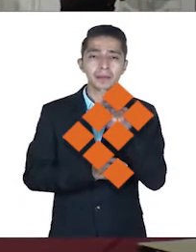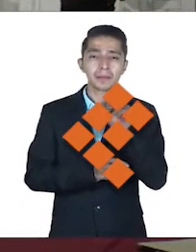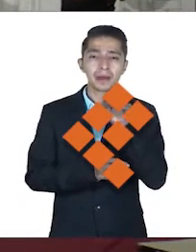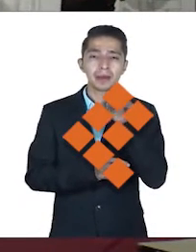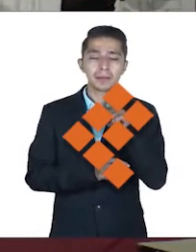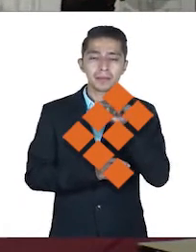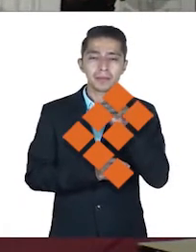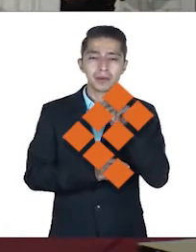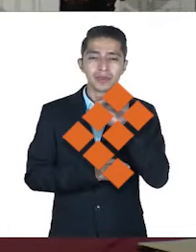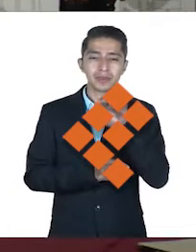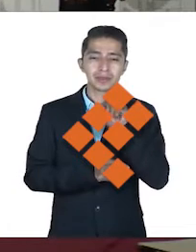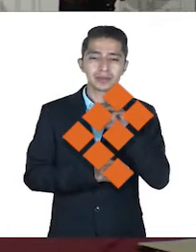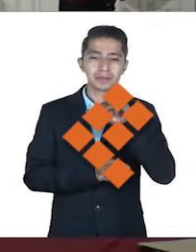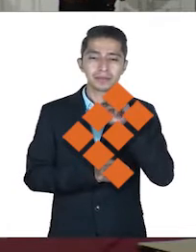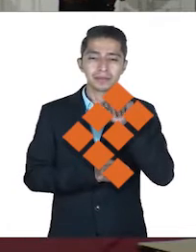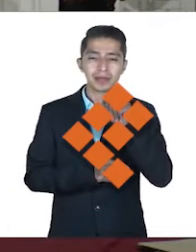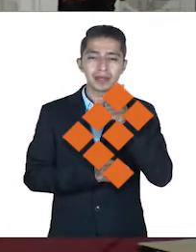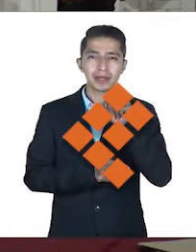Montes Magaña